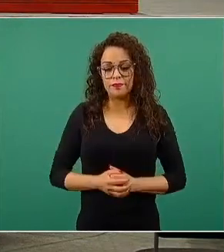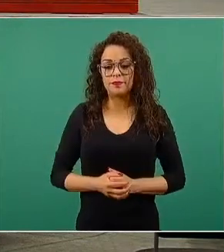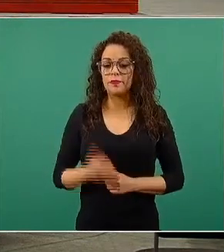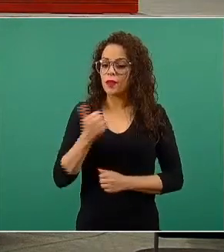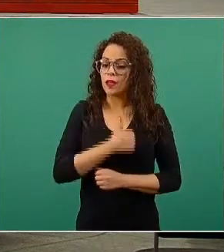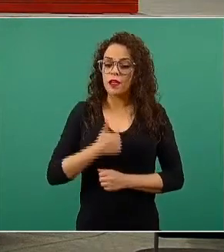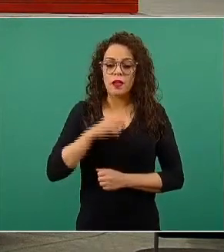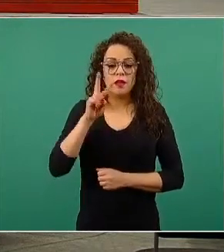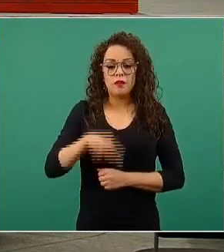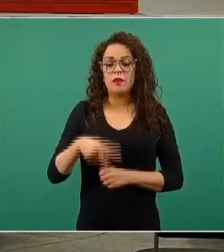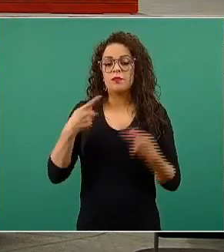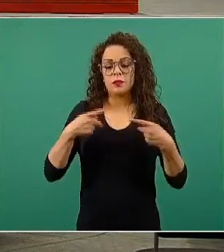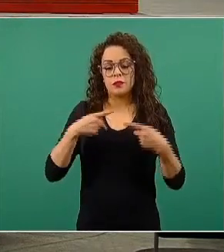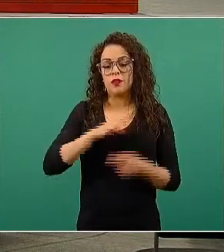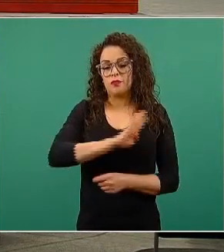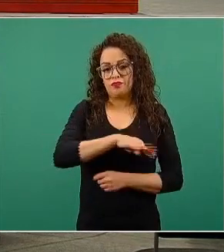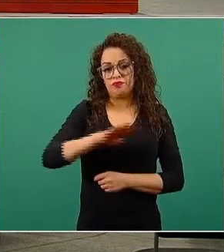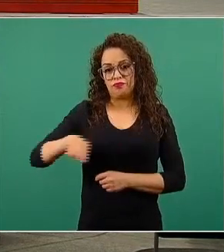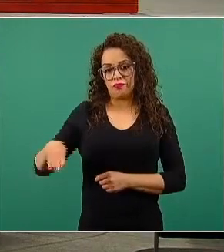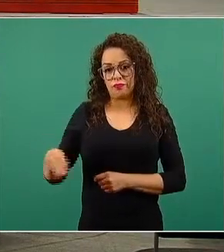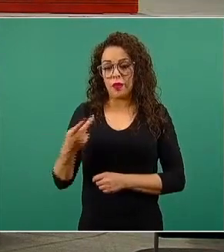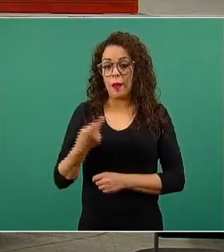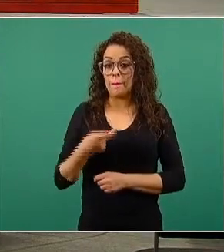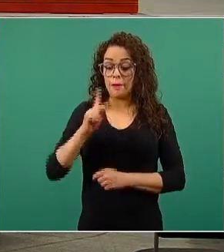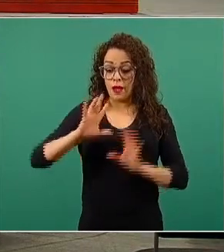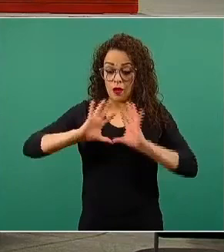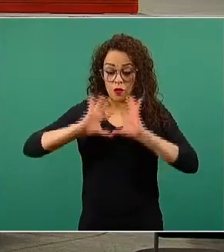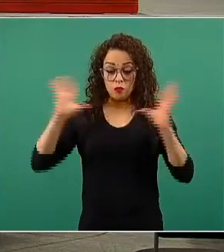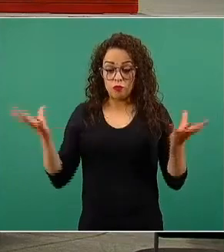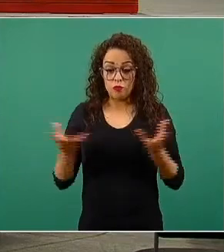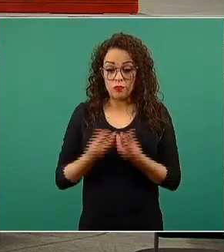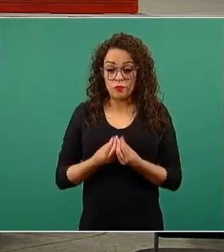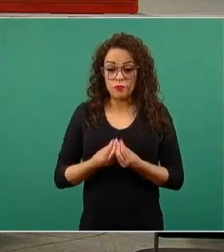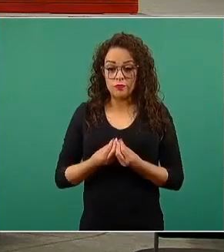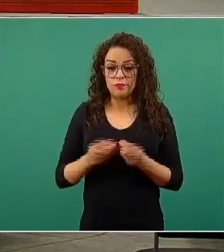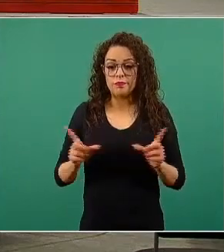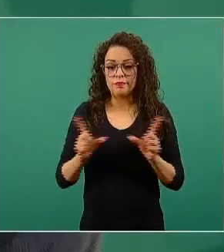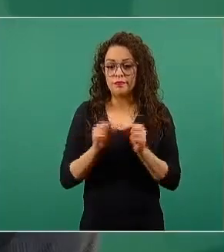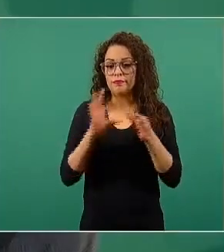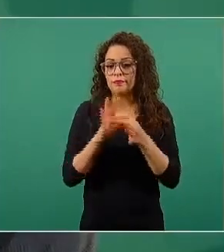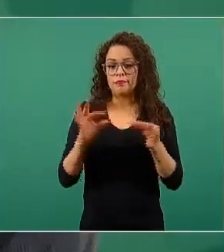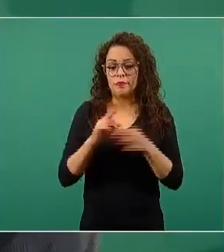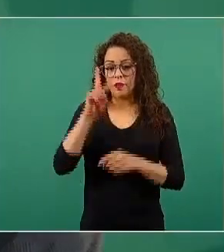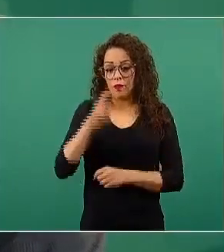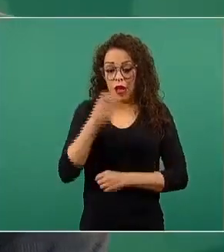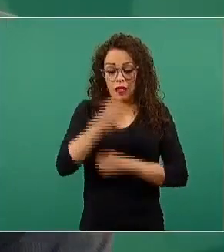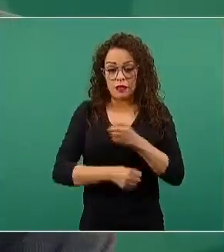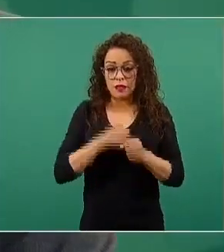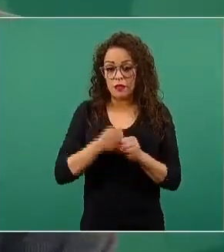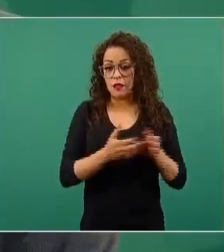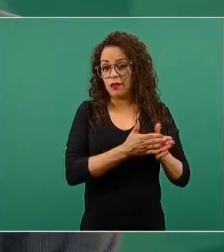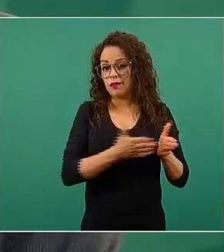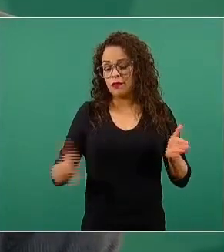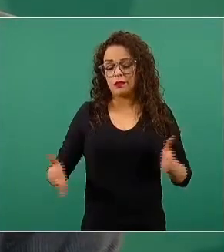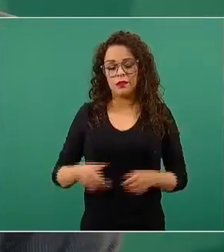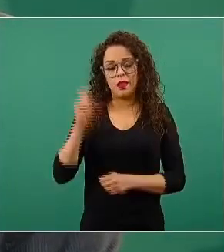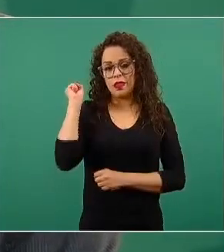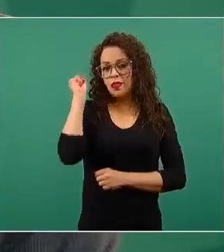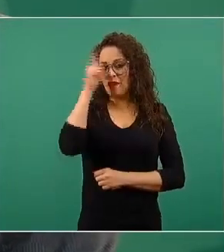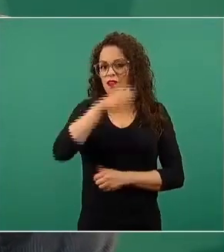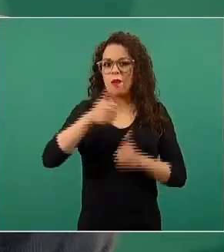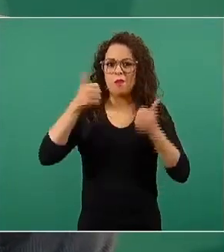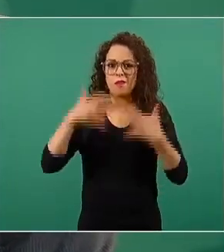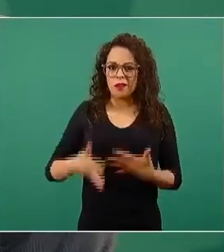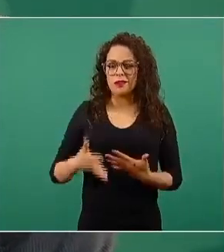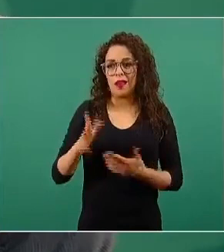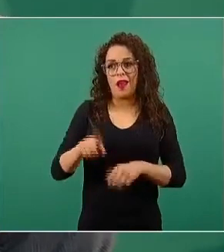también las del sector salud, pero en suma hemos transitado, ha sido un año muy largo, muy complicado, pero tenemos que hacer